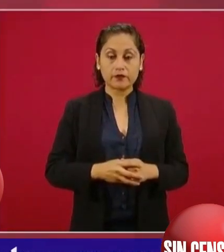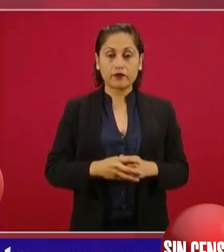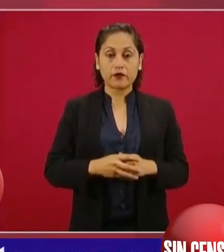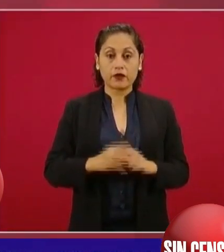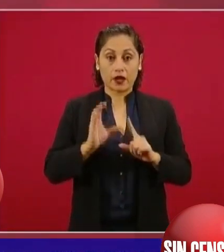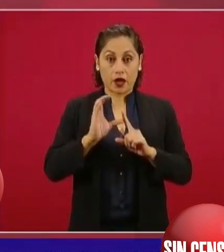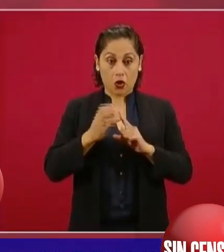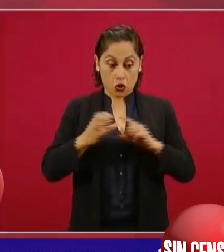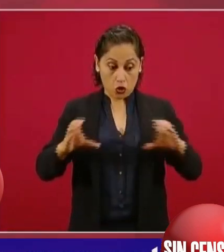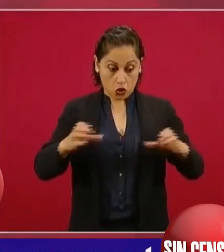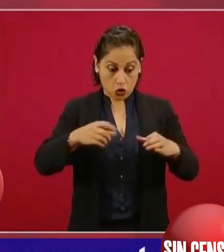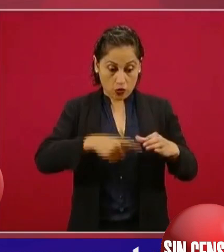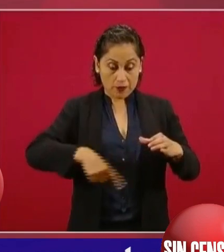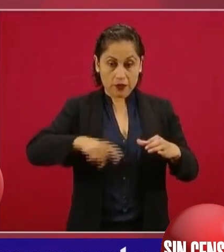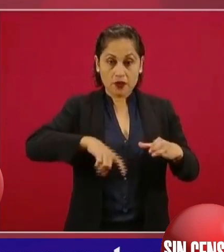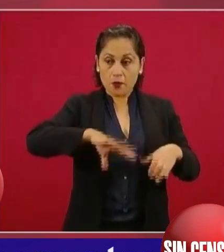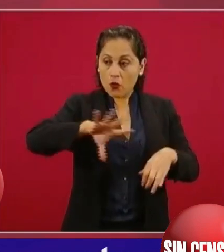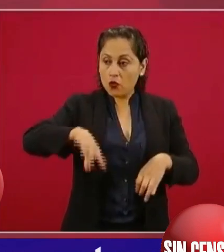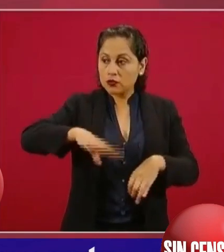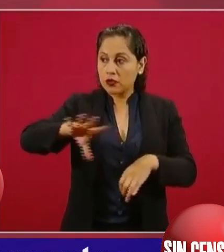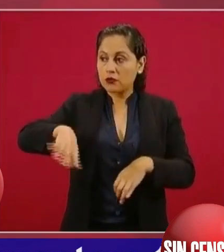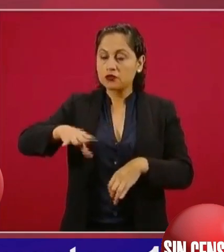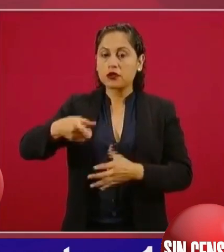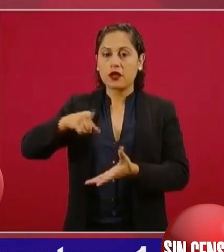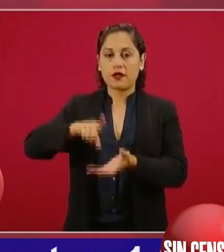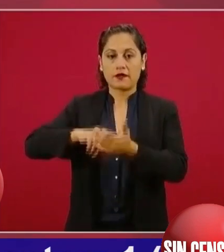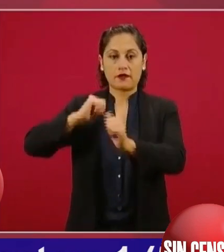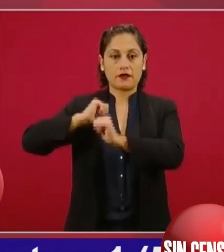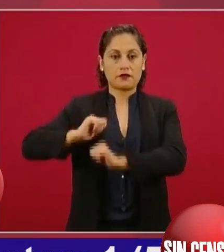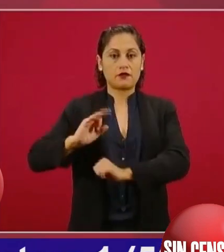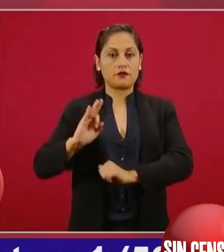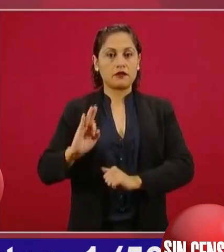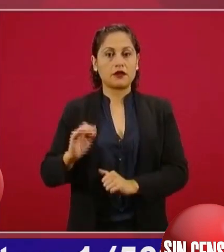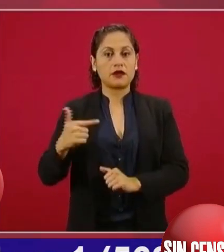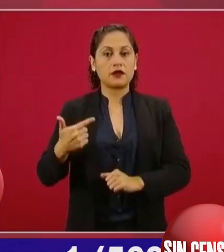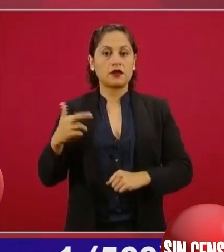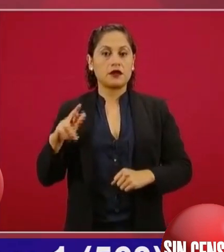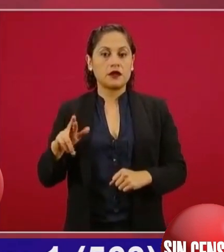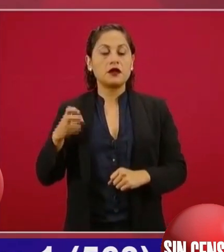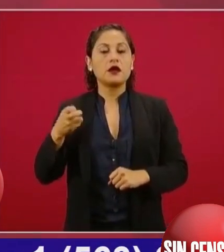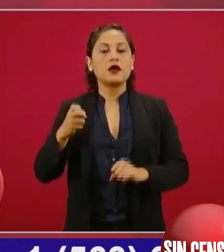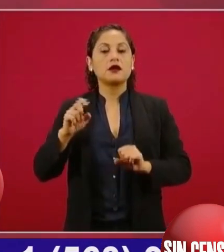búsqueda o la fiscalía encargada de